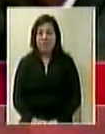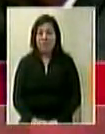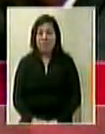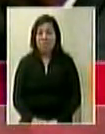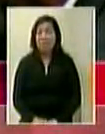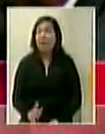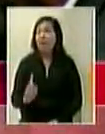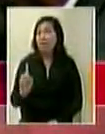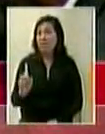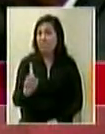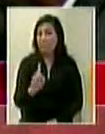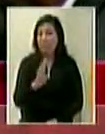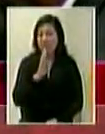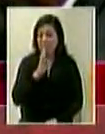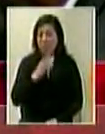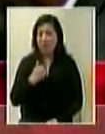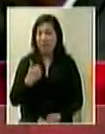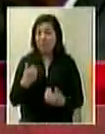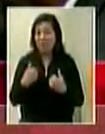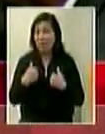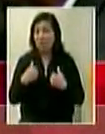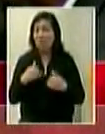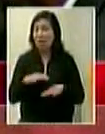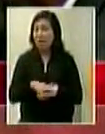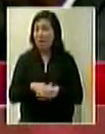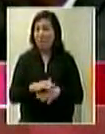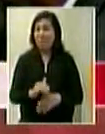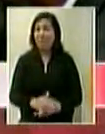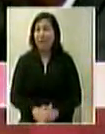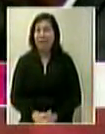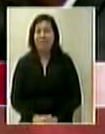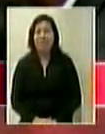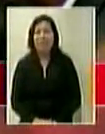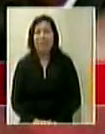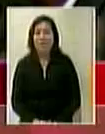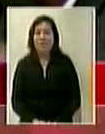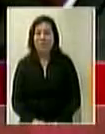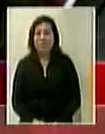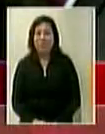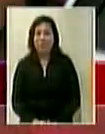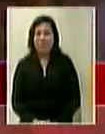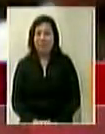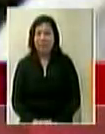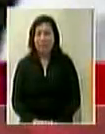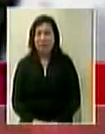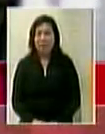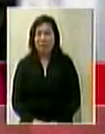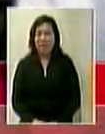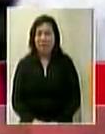puntos de vista, le agradecería si pueden tener el mismo trato genuinamente democrático conmigo.